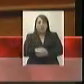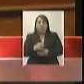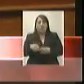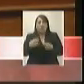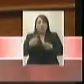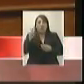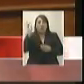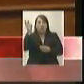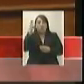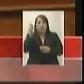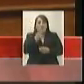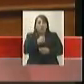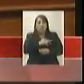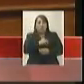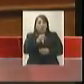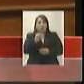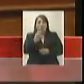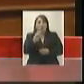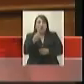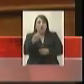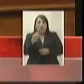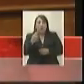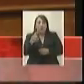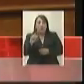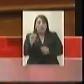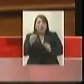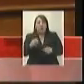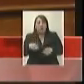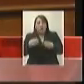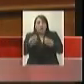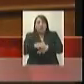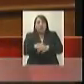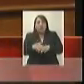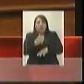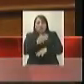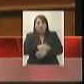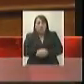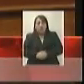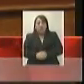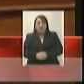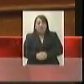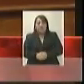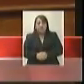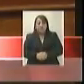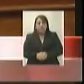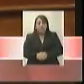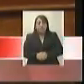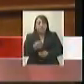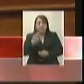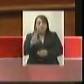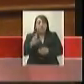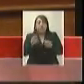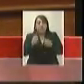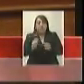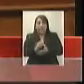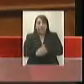una ambulancia del Hospital de la Solidaridad que sí le daba la gestión anterior para su